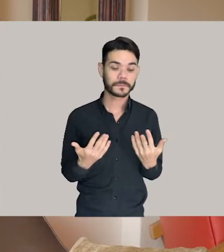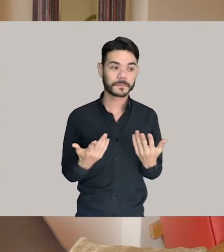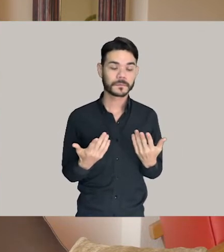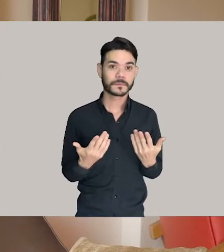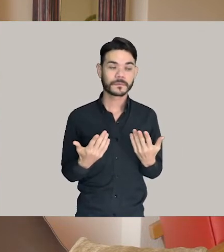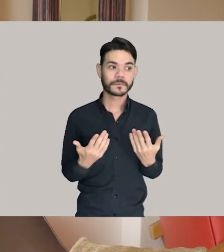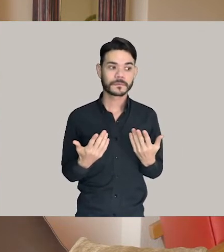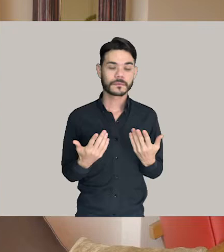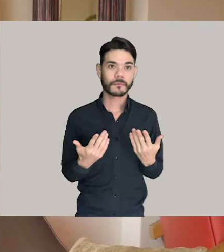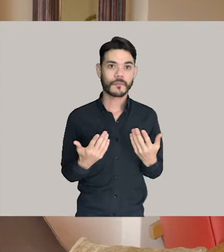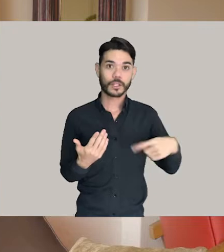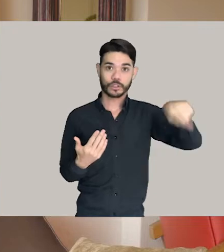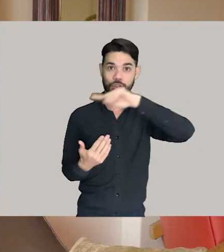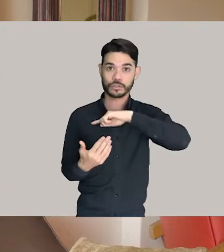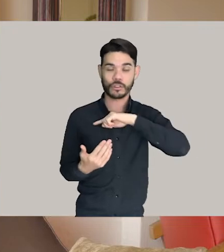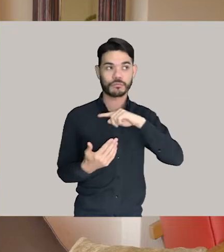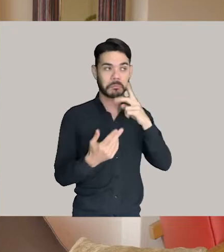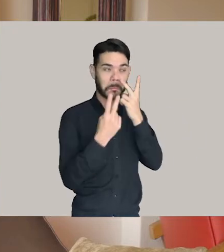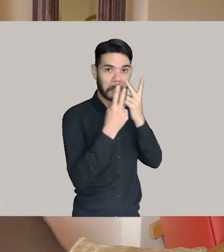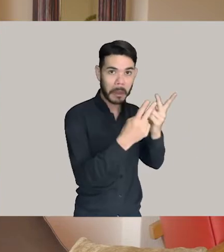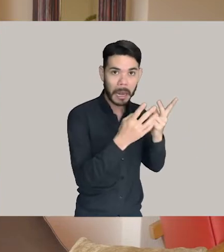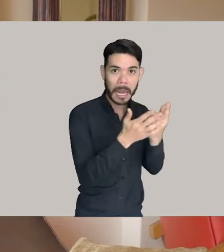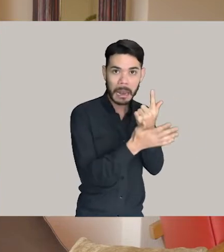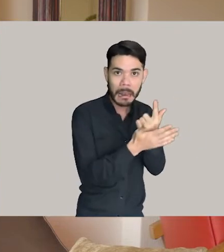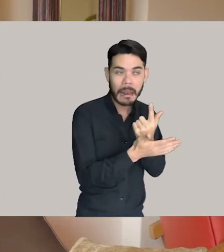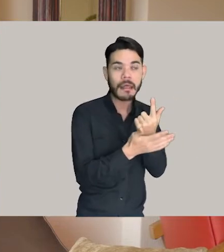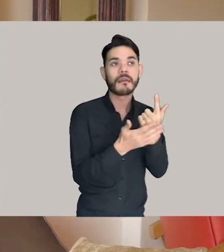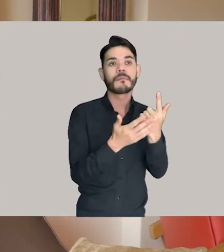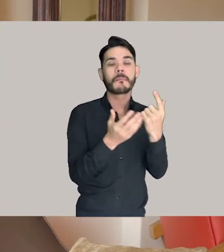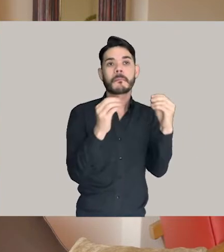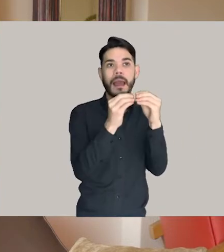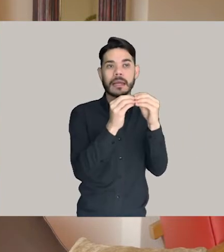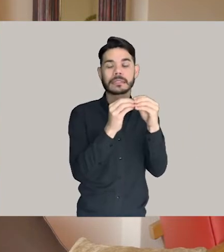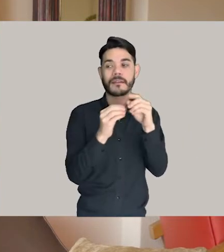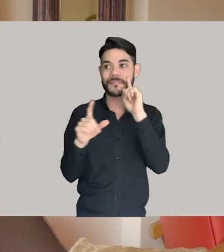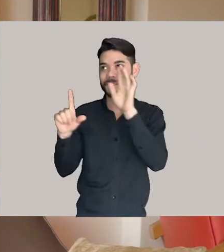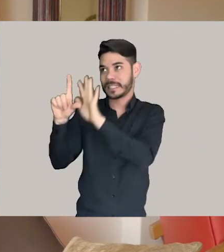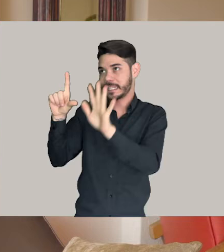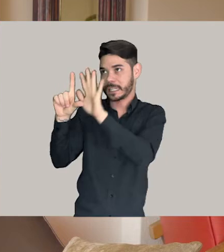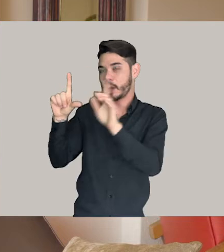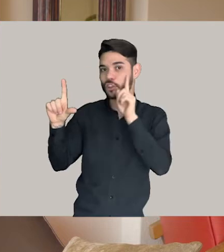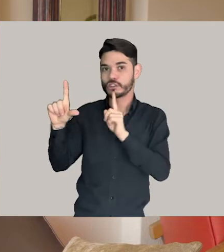uno lea el libro y vea después el video que hicieron los sordos,